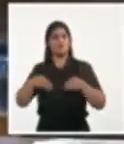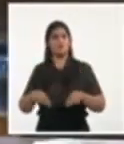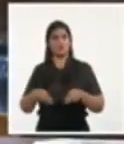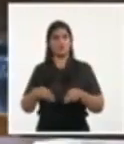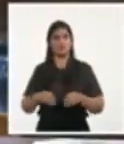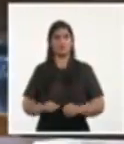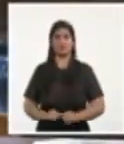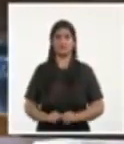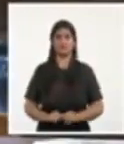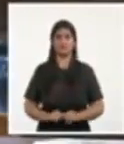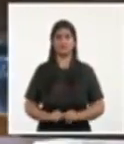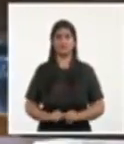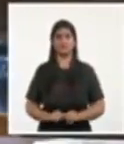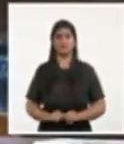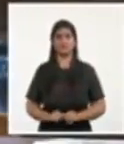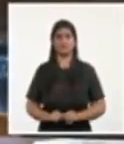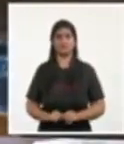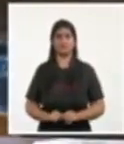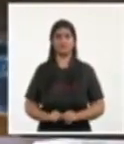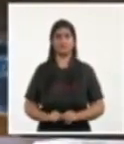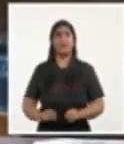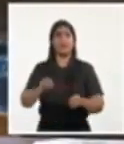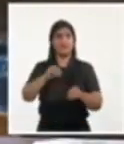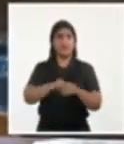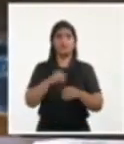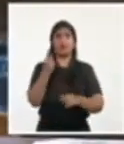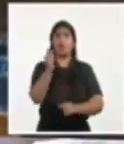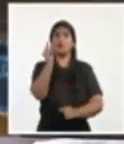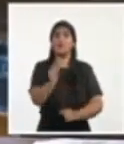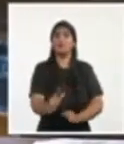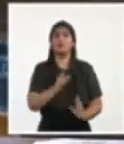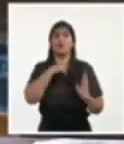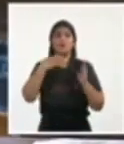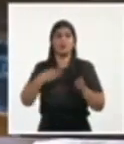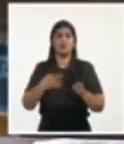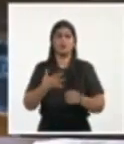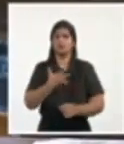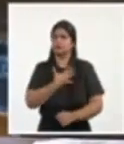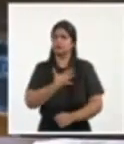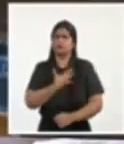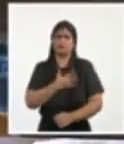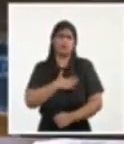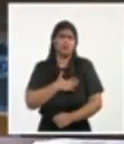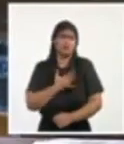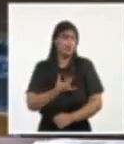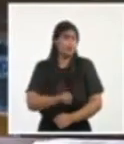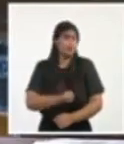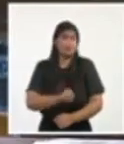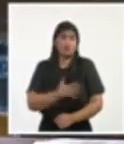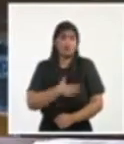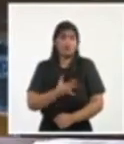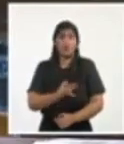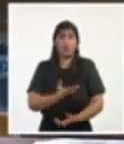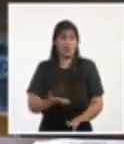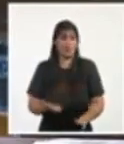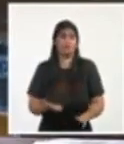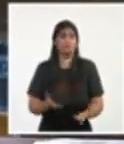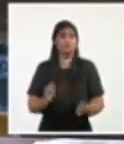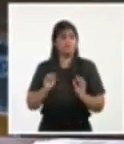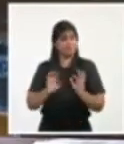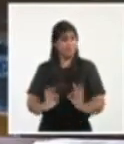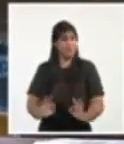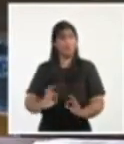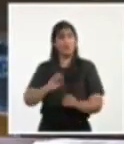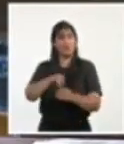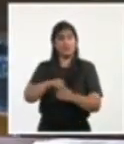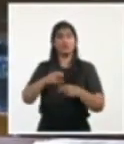fallecido nos duele. Nada de eso que estoy hablando ha sido ajeno. En consecuencia de esa realidad se han adoptado